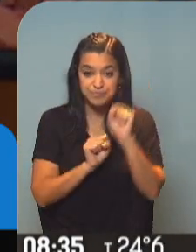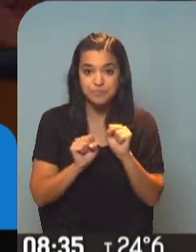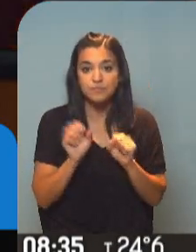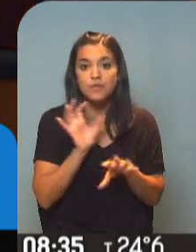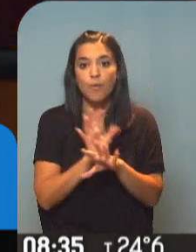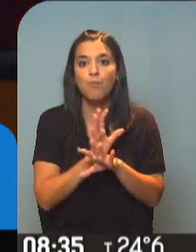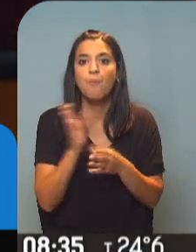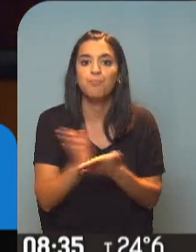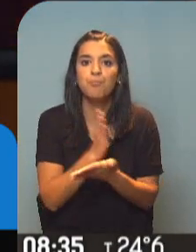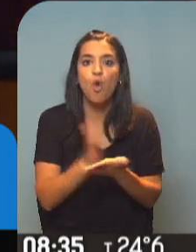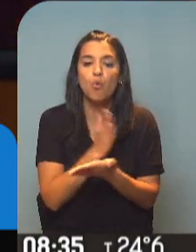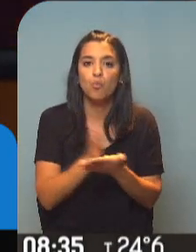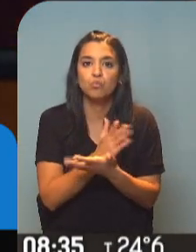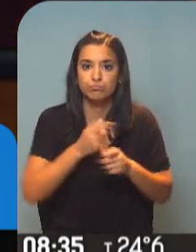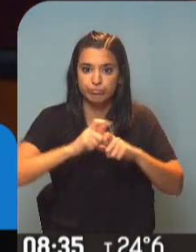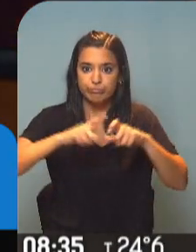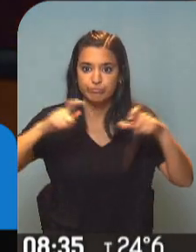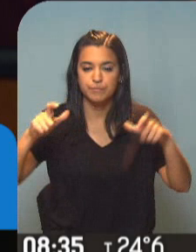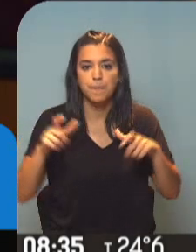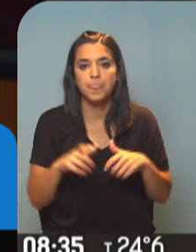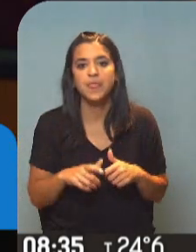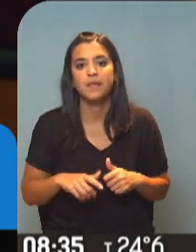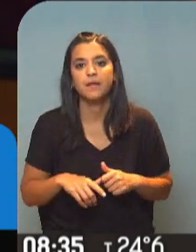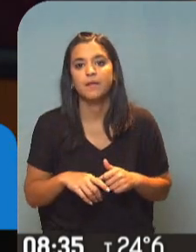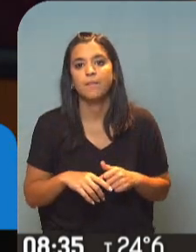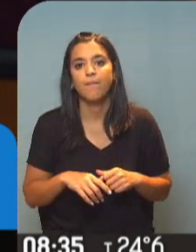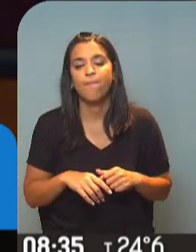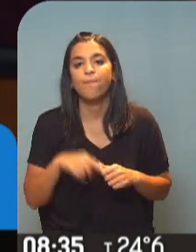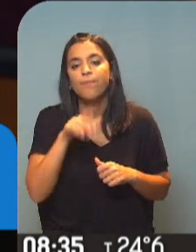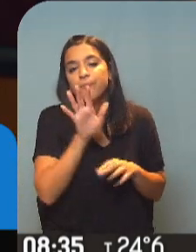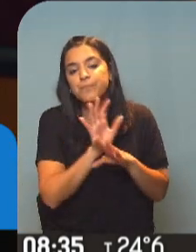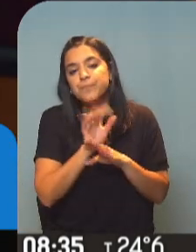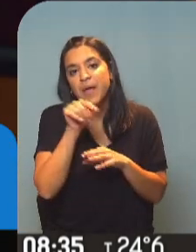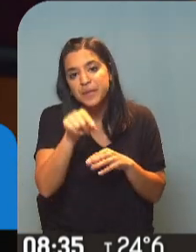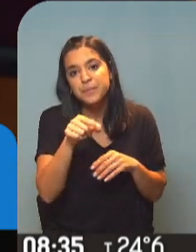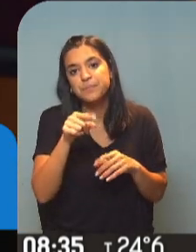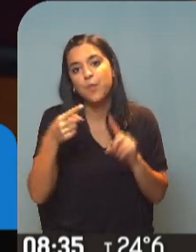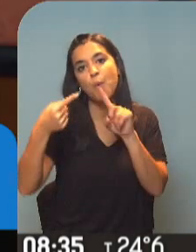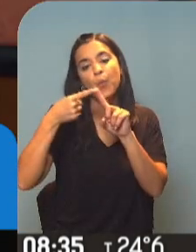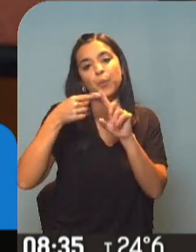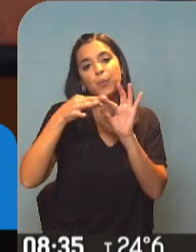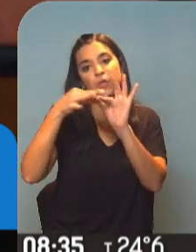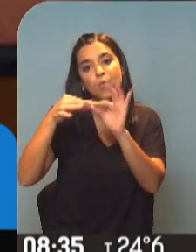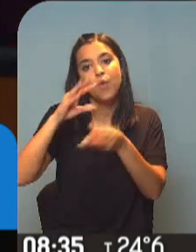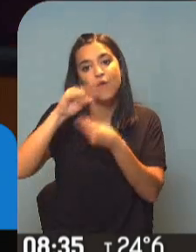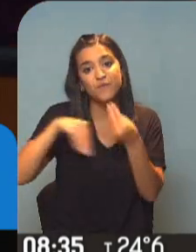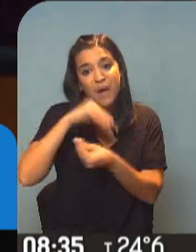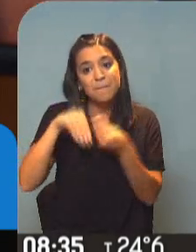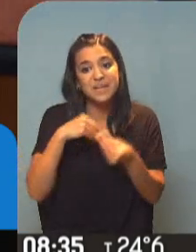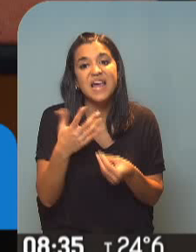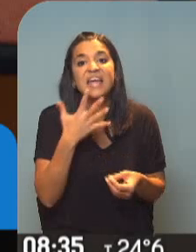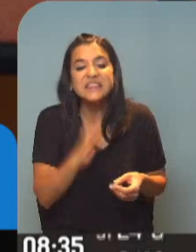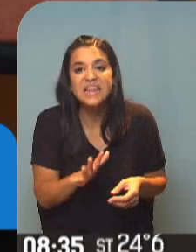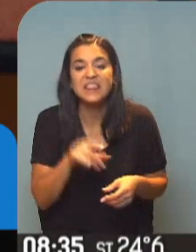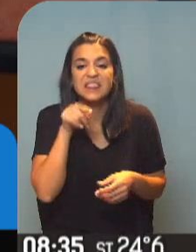gama de productos que se incrementan permanentemente y bueno y se va estableciendo un vínculo con las familias que entienden ese